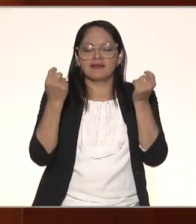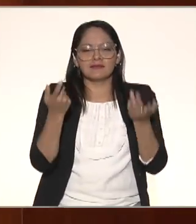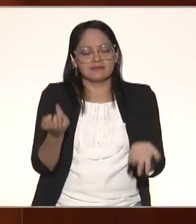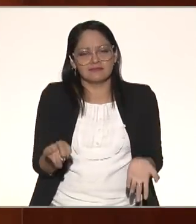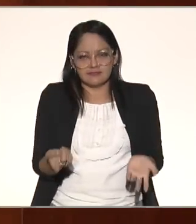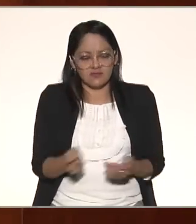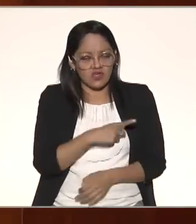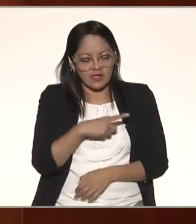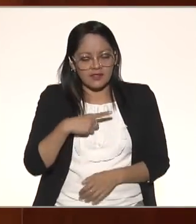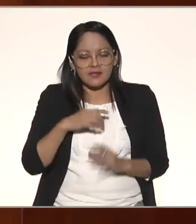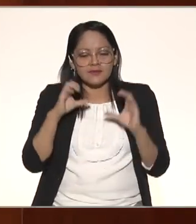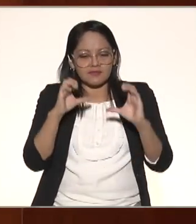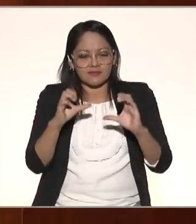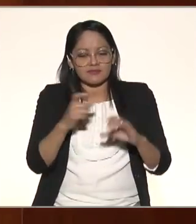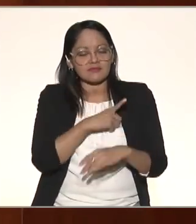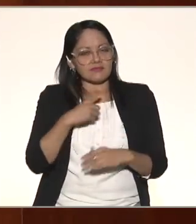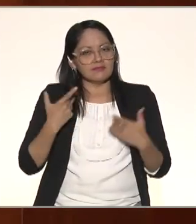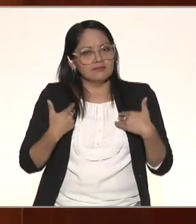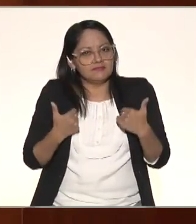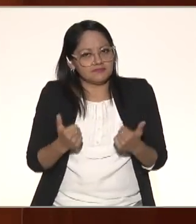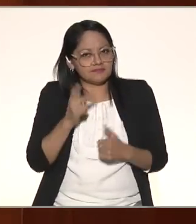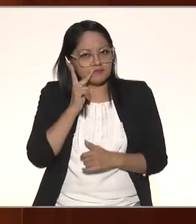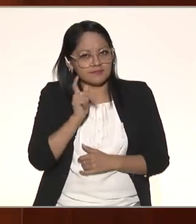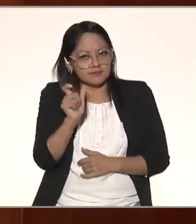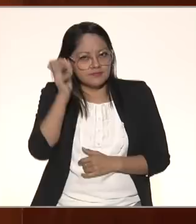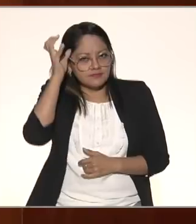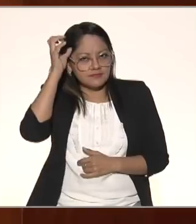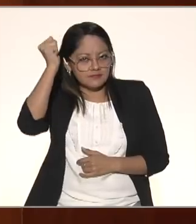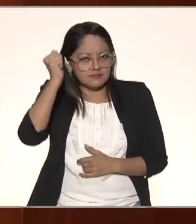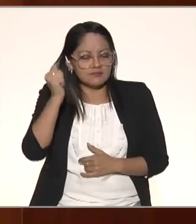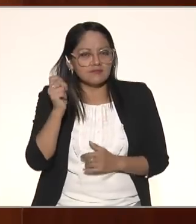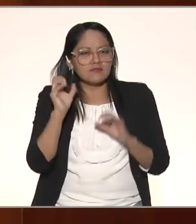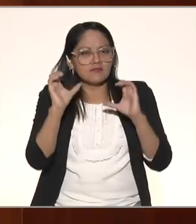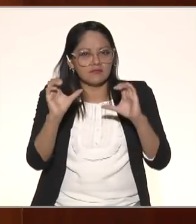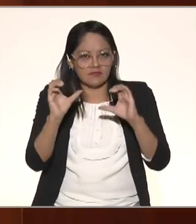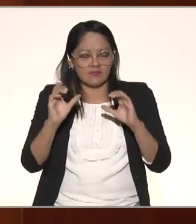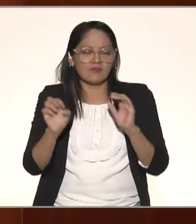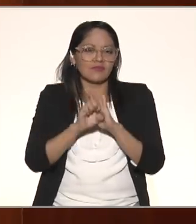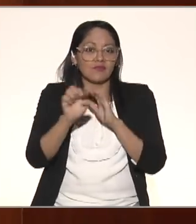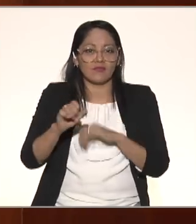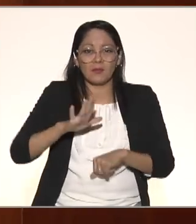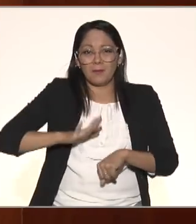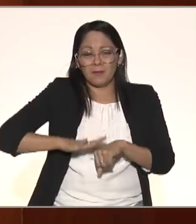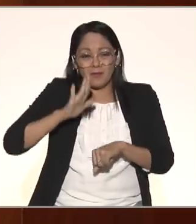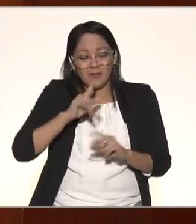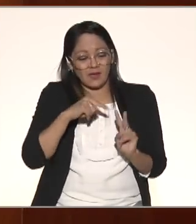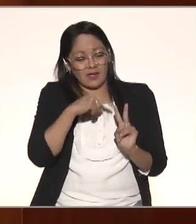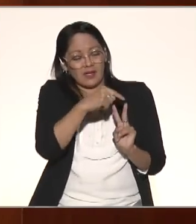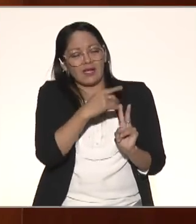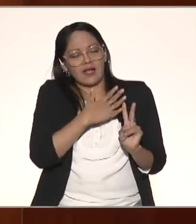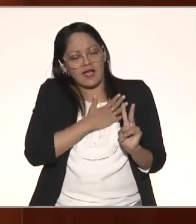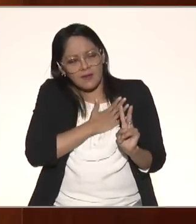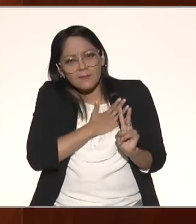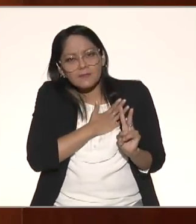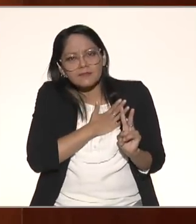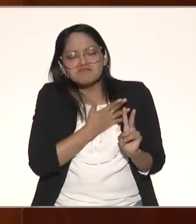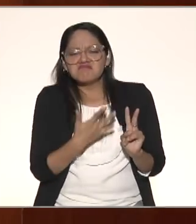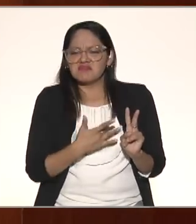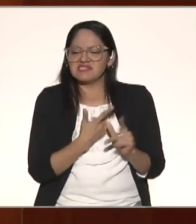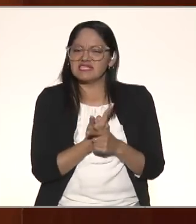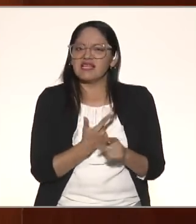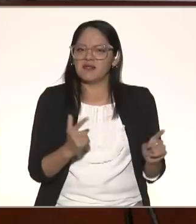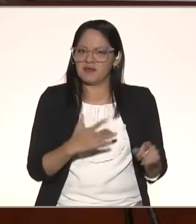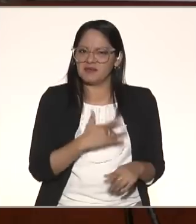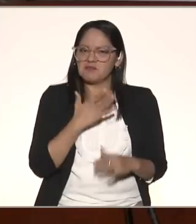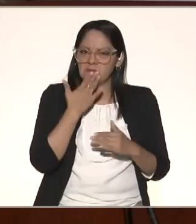hay que comprender bien los conceptos. En cuanto más amamos, más libres somos. Pero